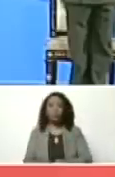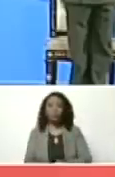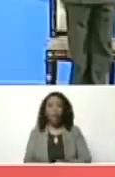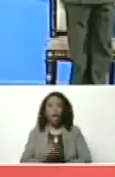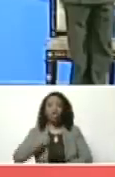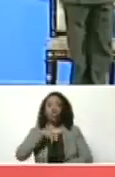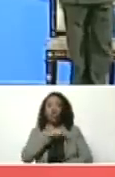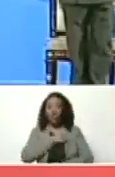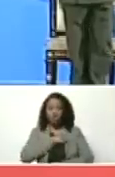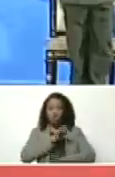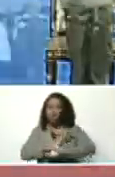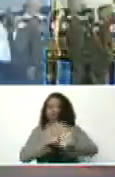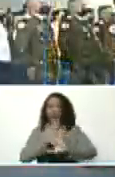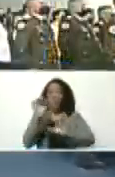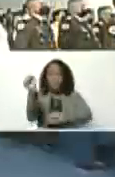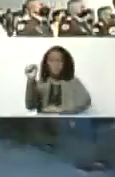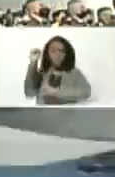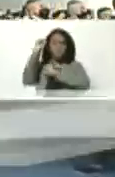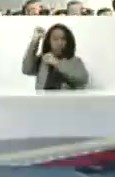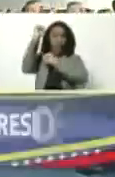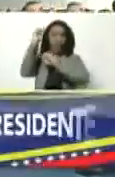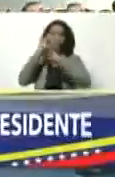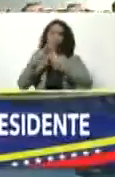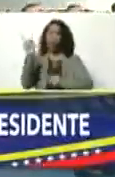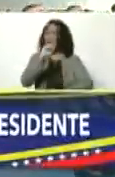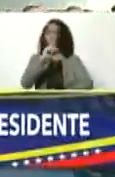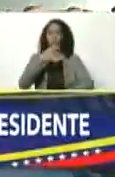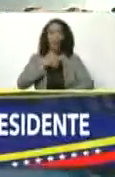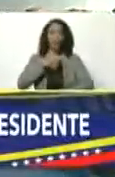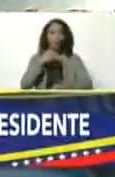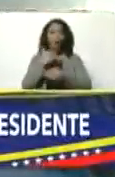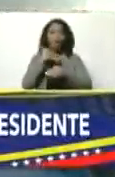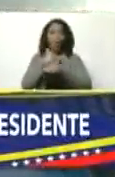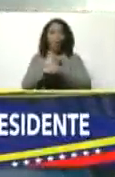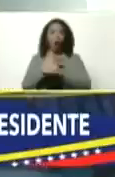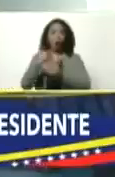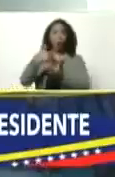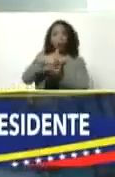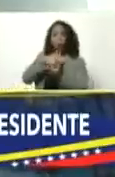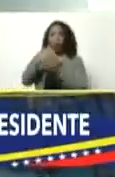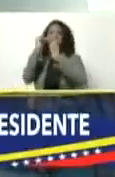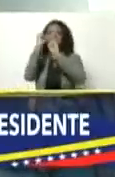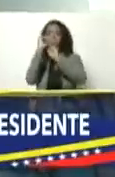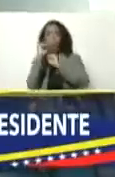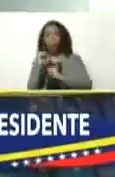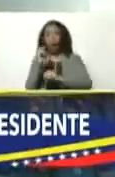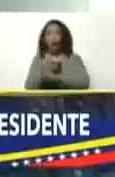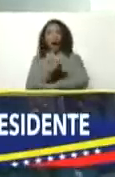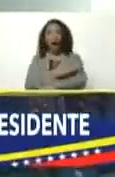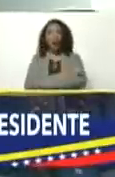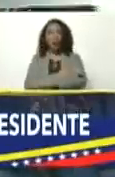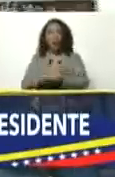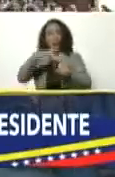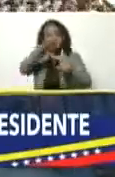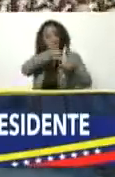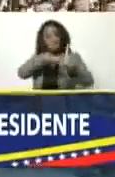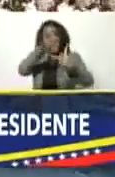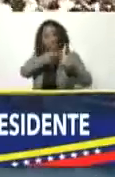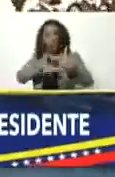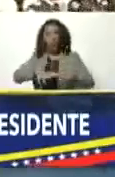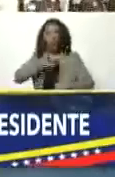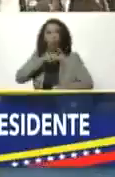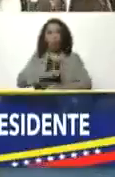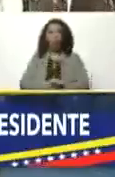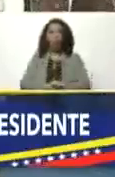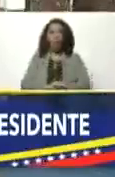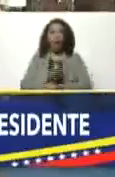Estamos venciendo, pero no podemos bajar la guardia ante las amenazas terroristas.